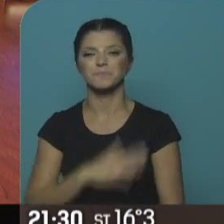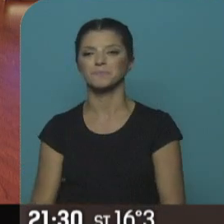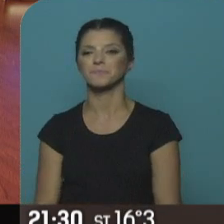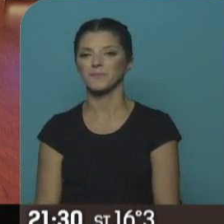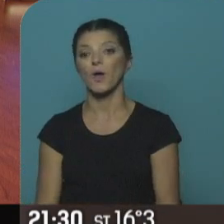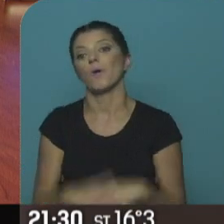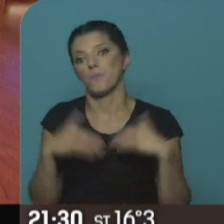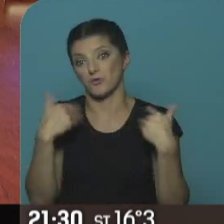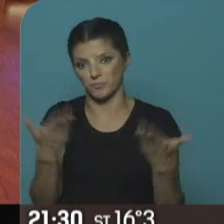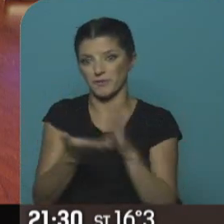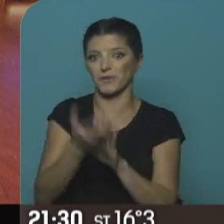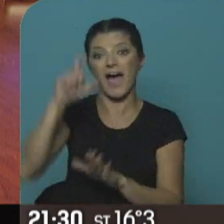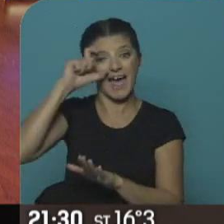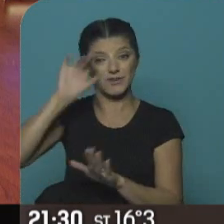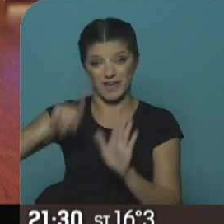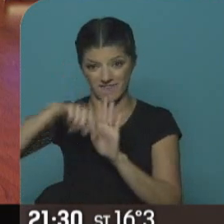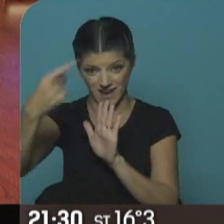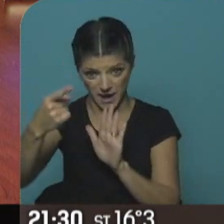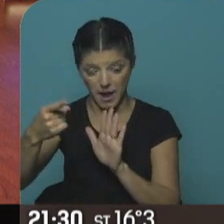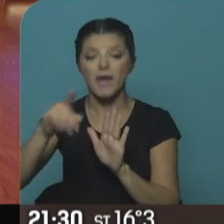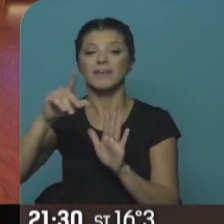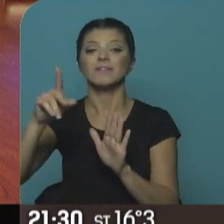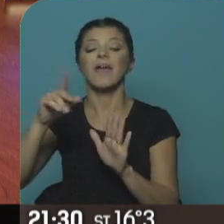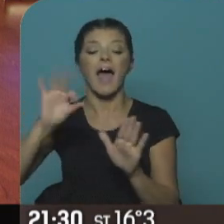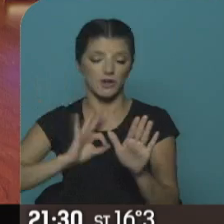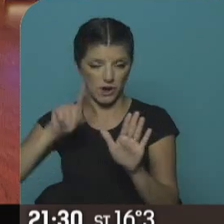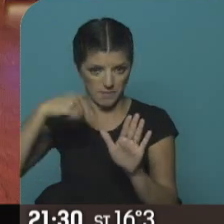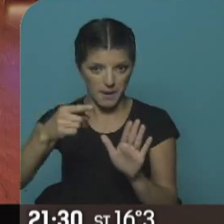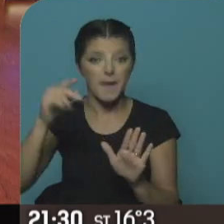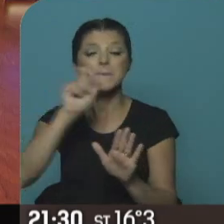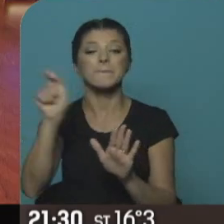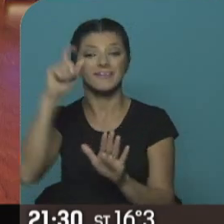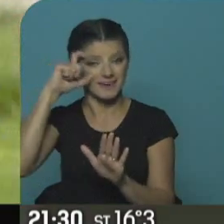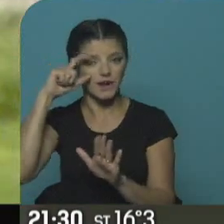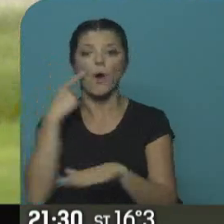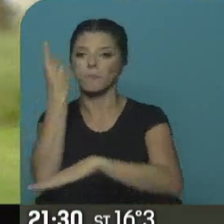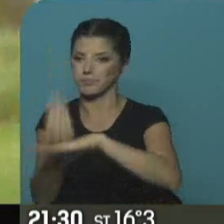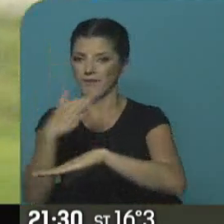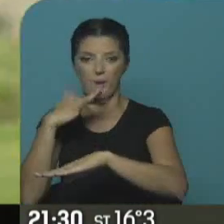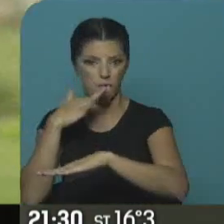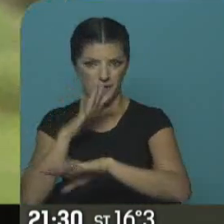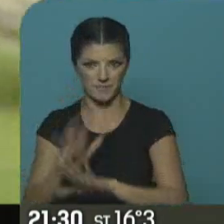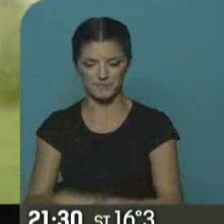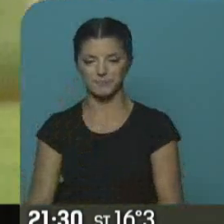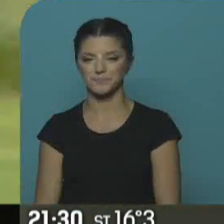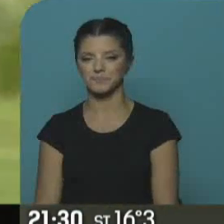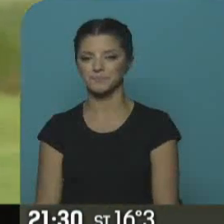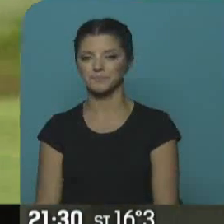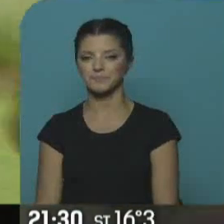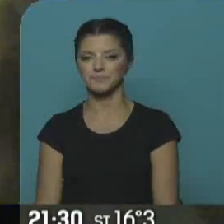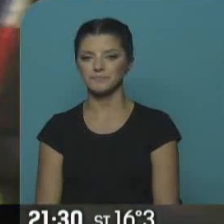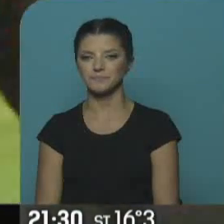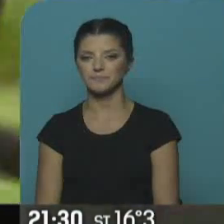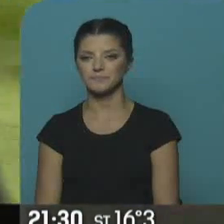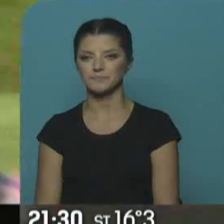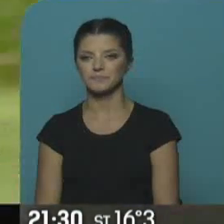supuesto, en enero del año que viene, pensando en la Copa, sí, ya vestirá la camiseta Xeneize. Lógicamente que